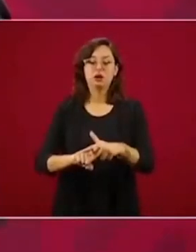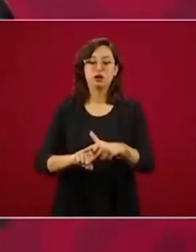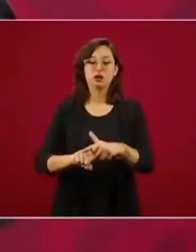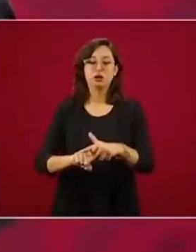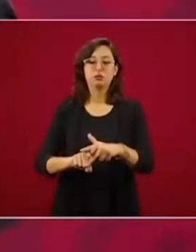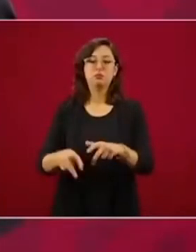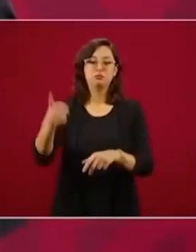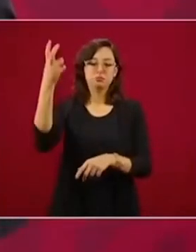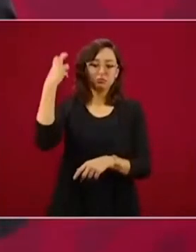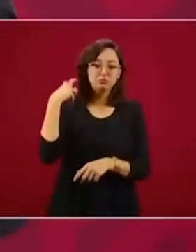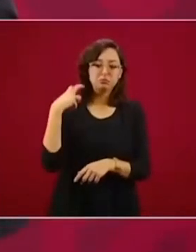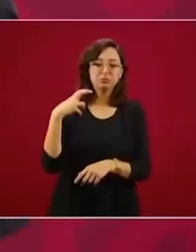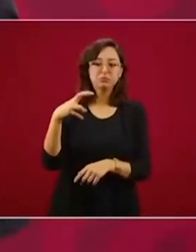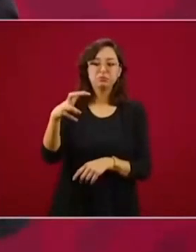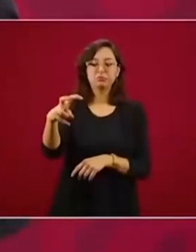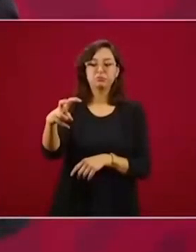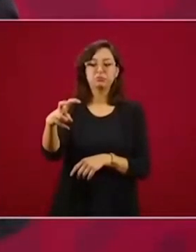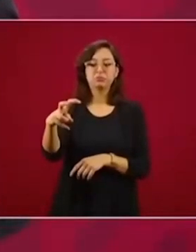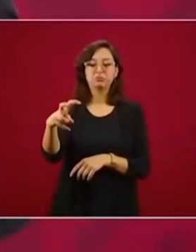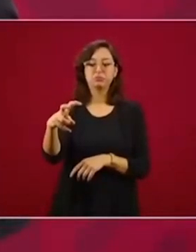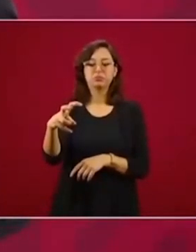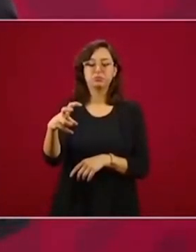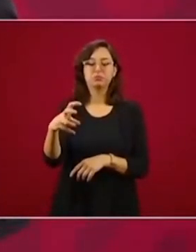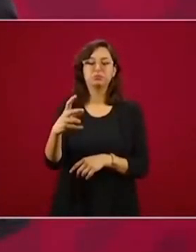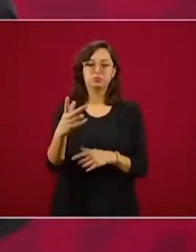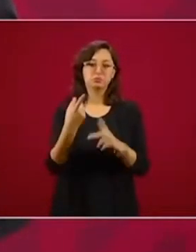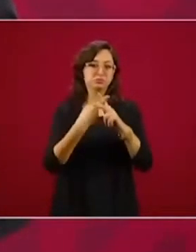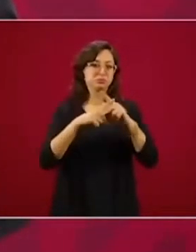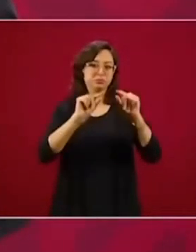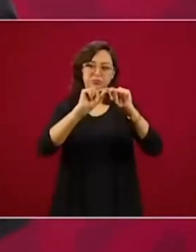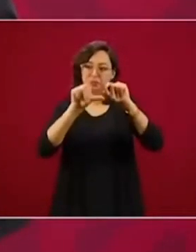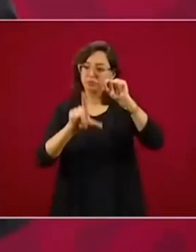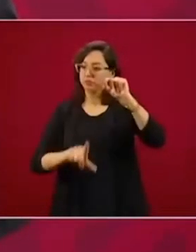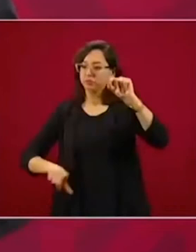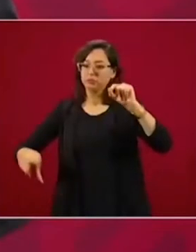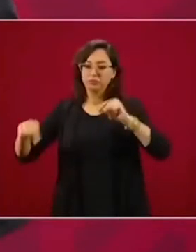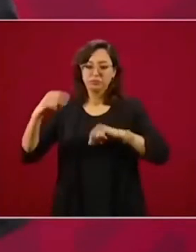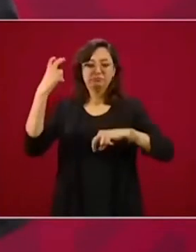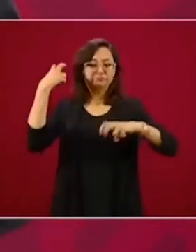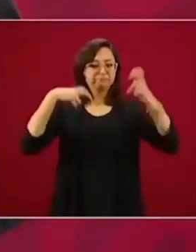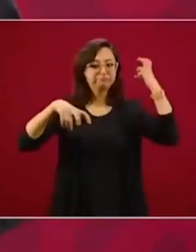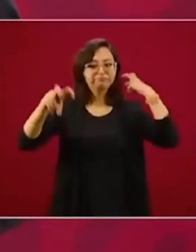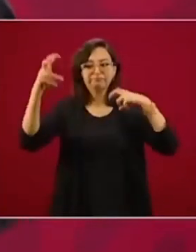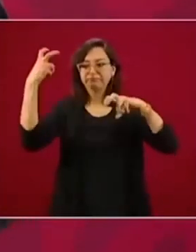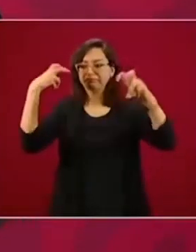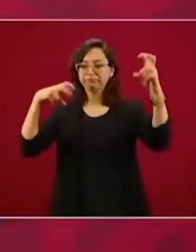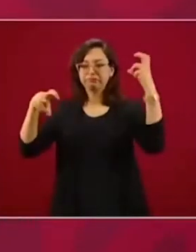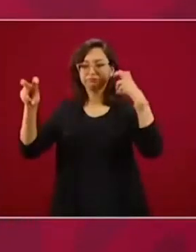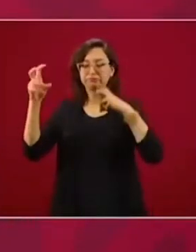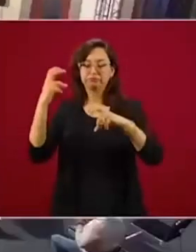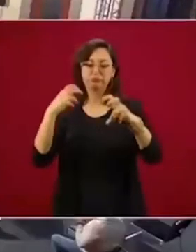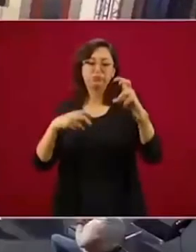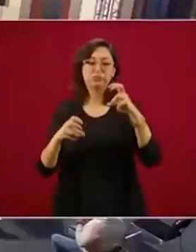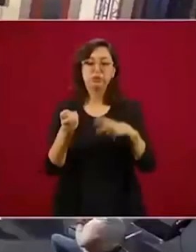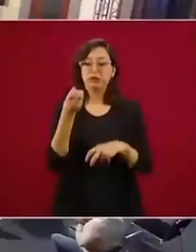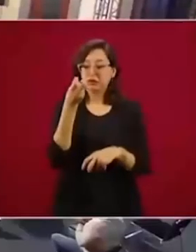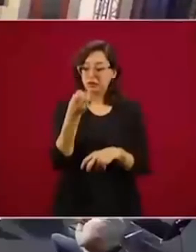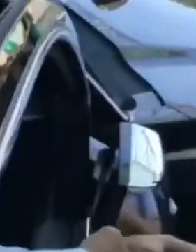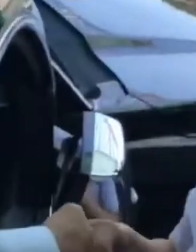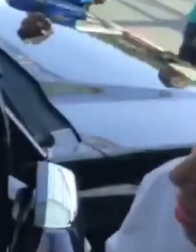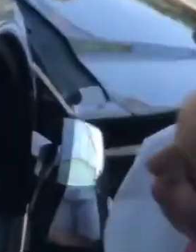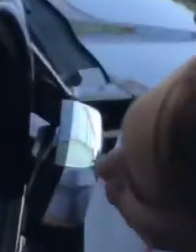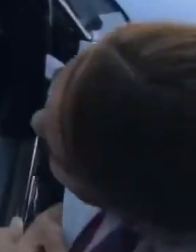El próximo lunes, el presidente Andrés Manuel López Obrador iniciará su gira por estados del sureste. Será Cancún, Quintana Roo, el primer punto que